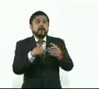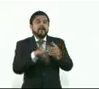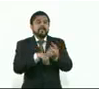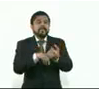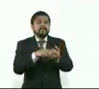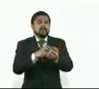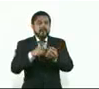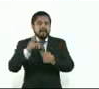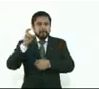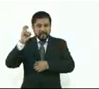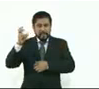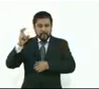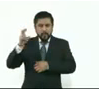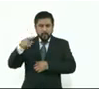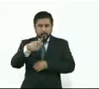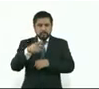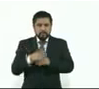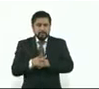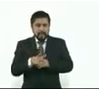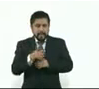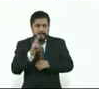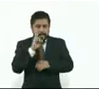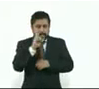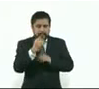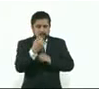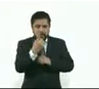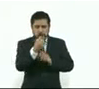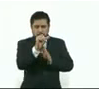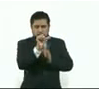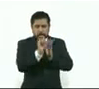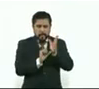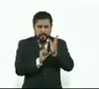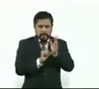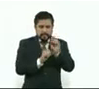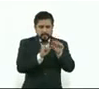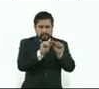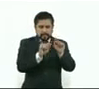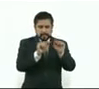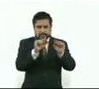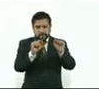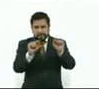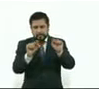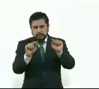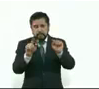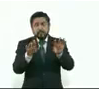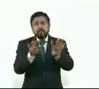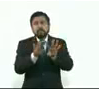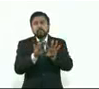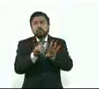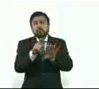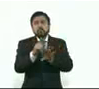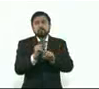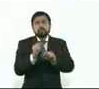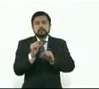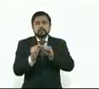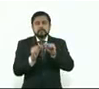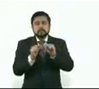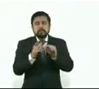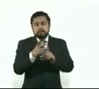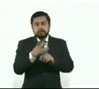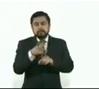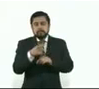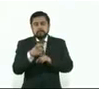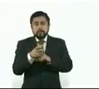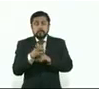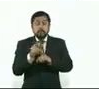observamos una disminución registrada en el último mes después de un cierto estancamiento en los dos meses previos y eventualmente también compromiso